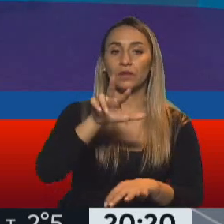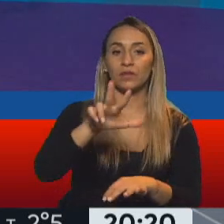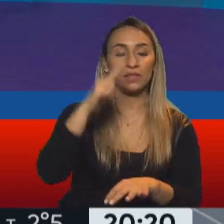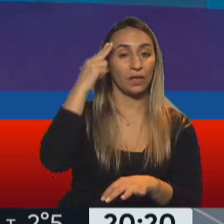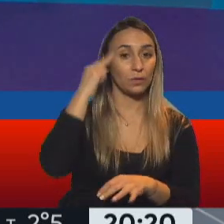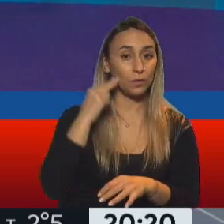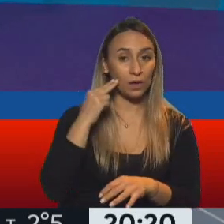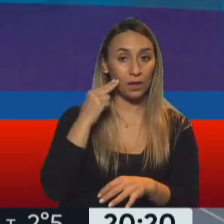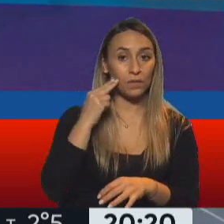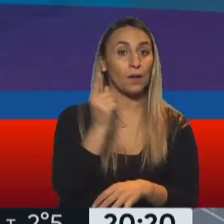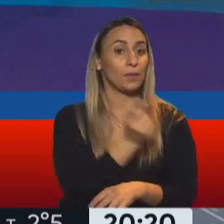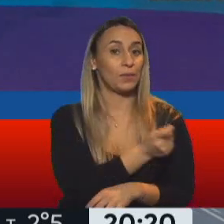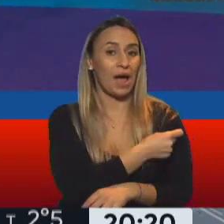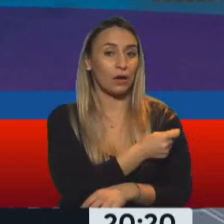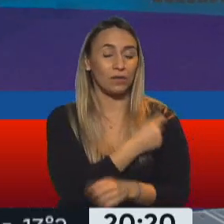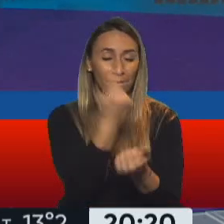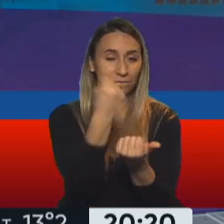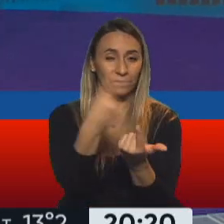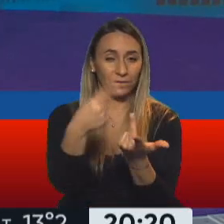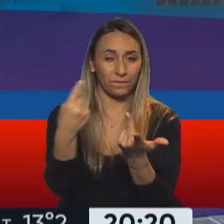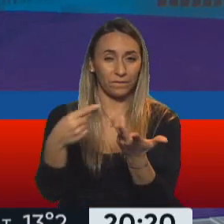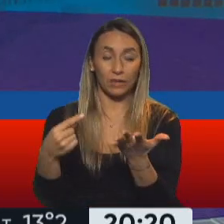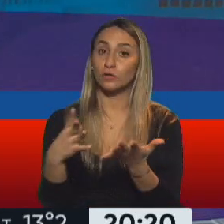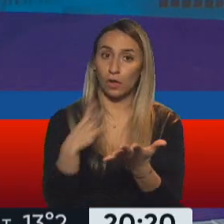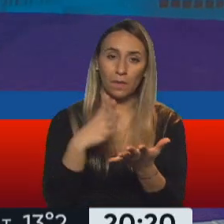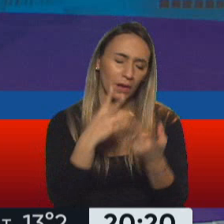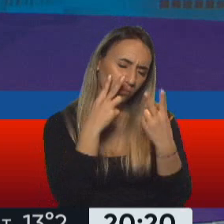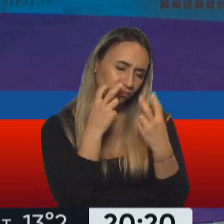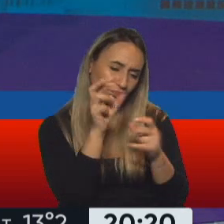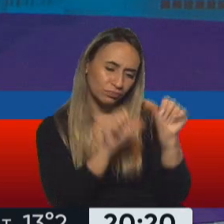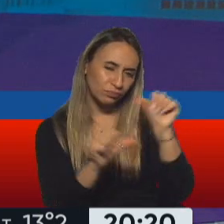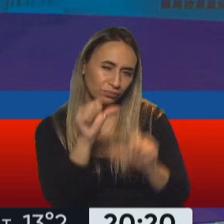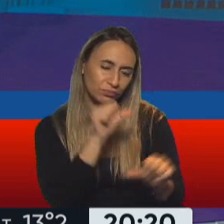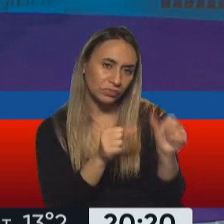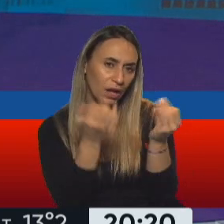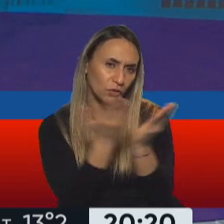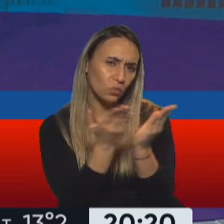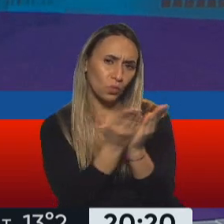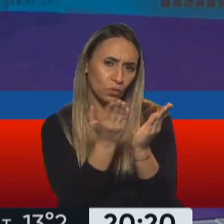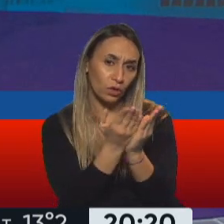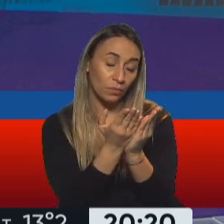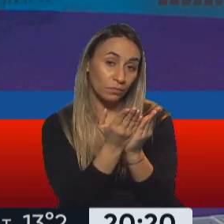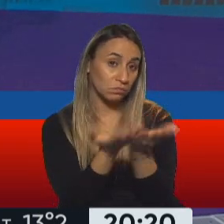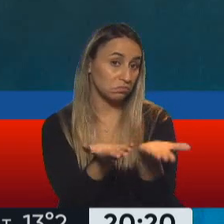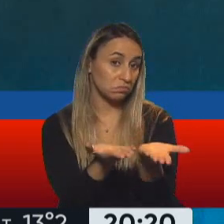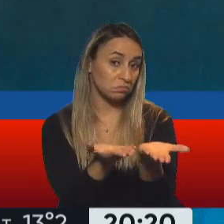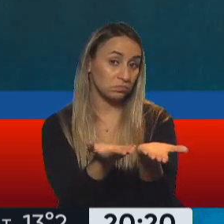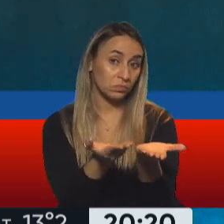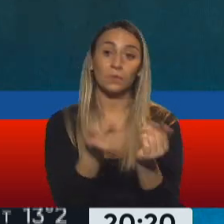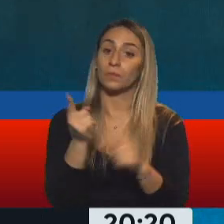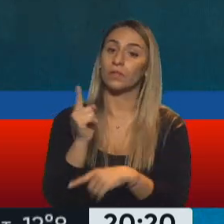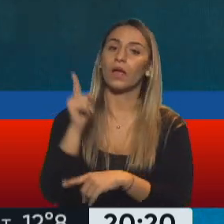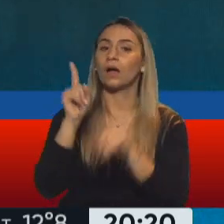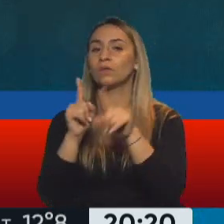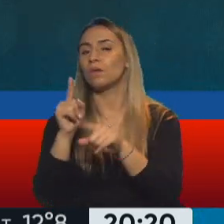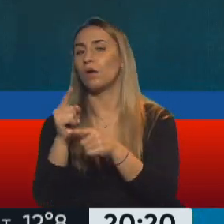139 vacunas diferentes en estudio. Es un número bastante... O sea que los muchachos que elevado. Están produciendo las